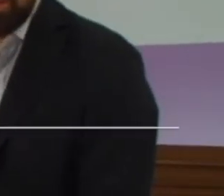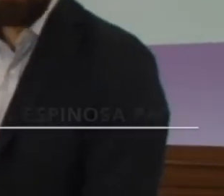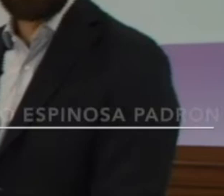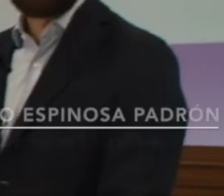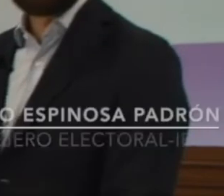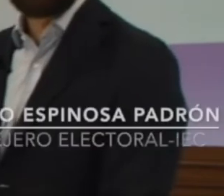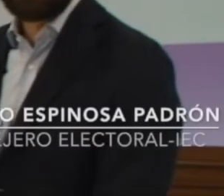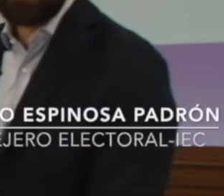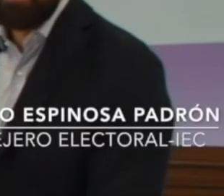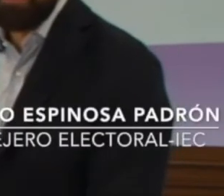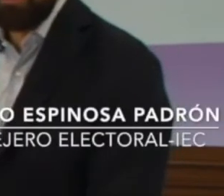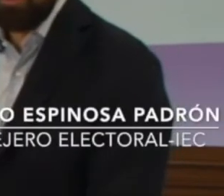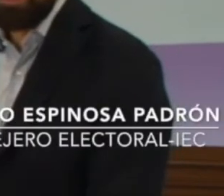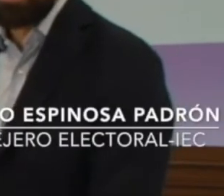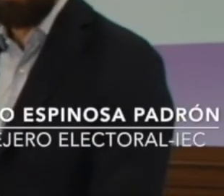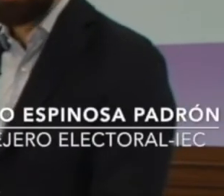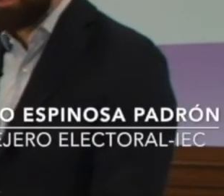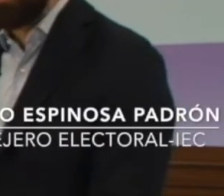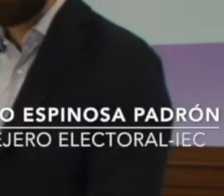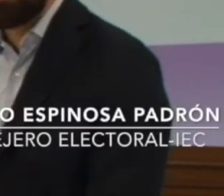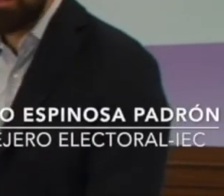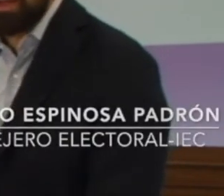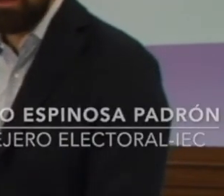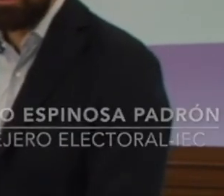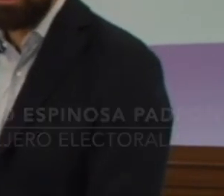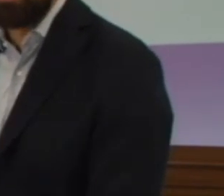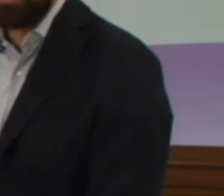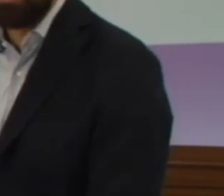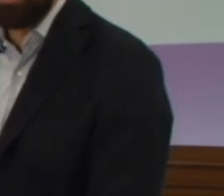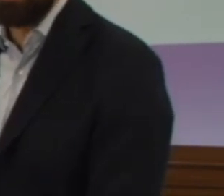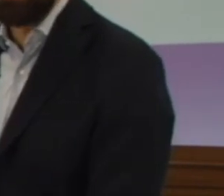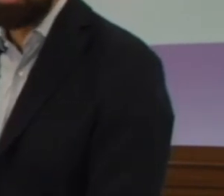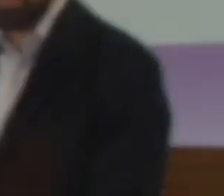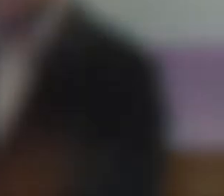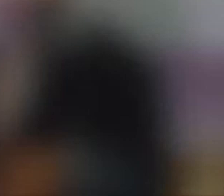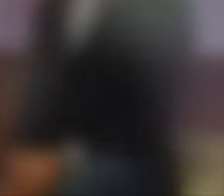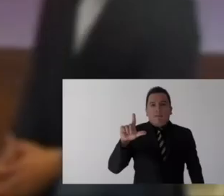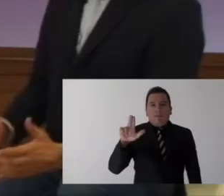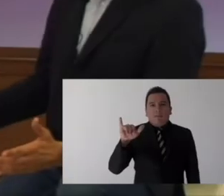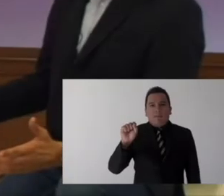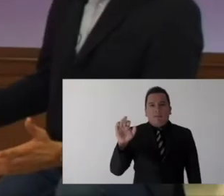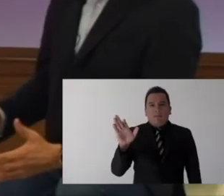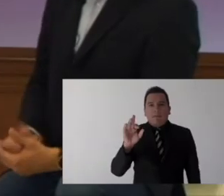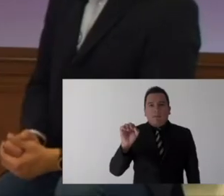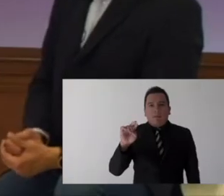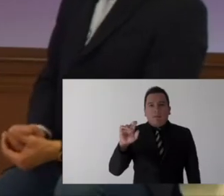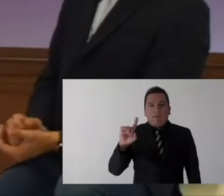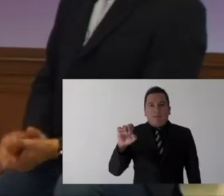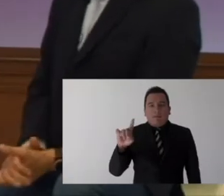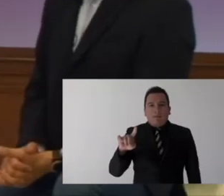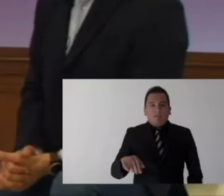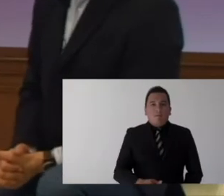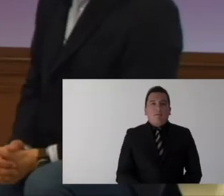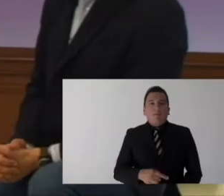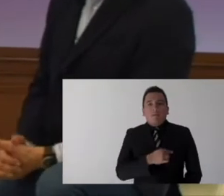Bienvenidos, estamos de regreso en este programa de La Urna y estamos charlando con Luis Fernández, director ejecutivo de nosotros. Y para continuar con la